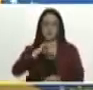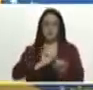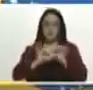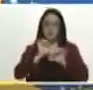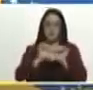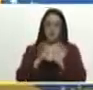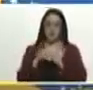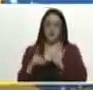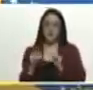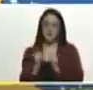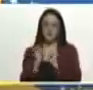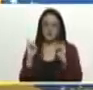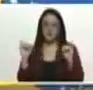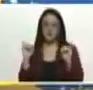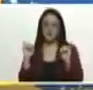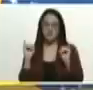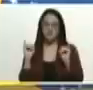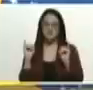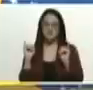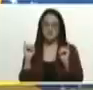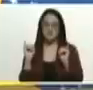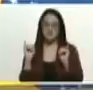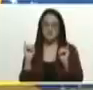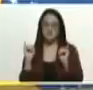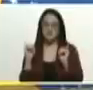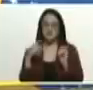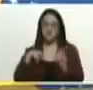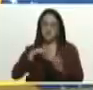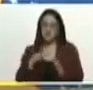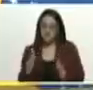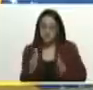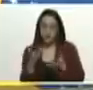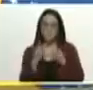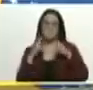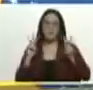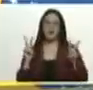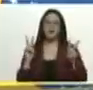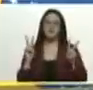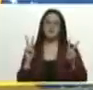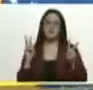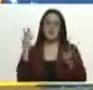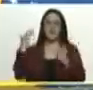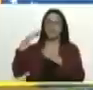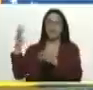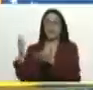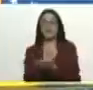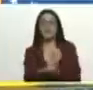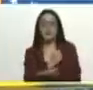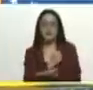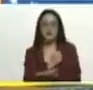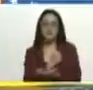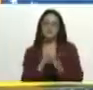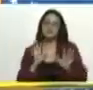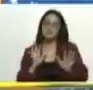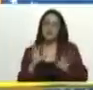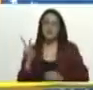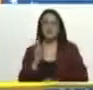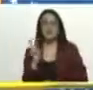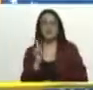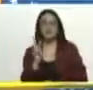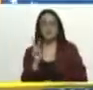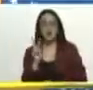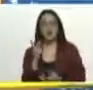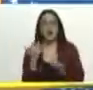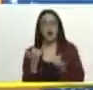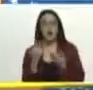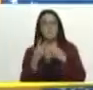nuestro derecho a la independencia, a la soberanía. Hemos conquistado la paz que se nos trató de quitar. Y bueno, esa Venezuela en